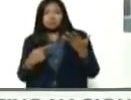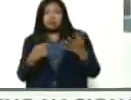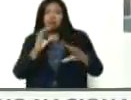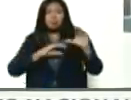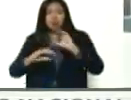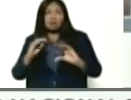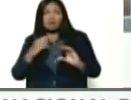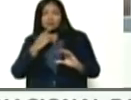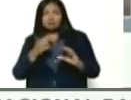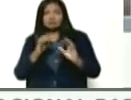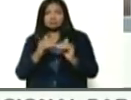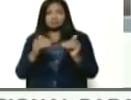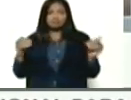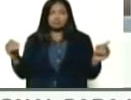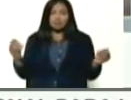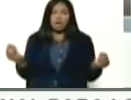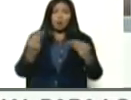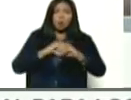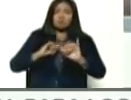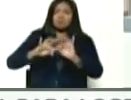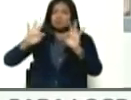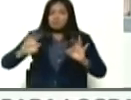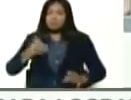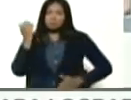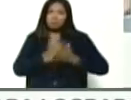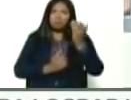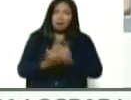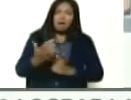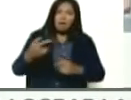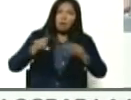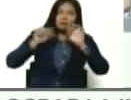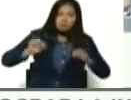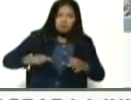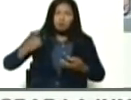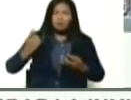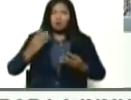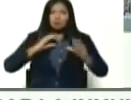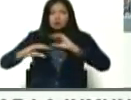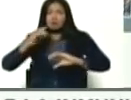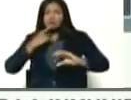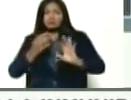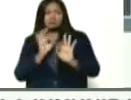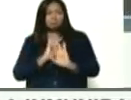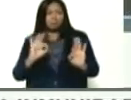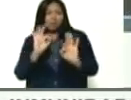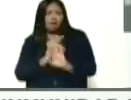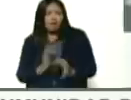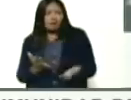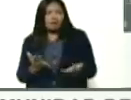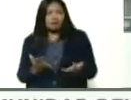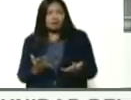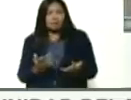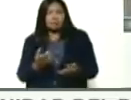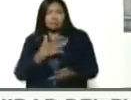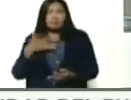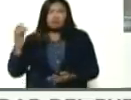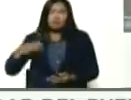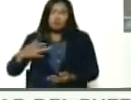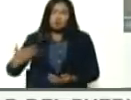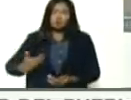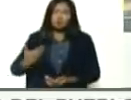que rayan en la complicidad con la masacre comunicados que no dicen nada del dolor del